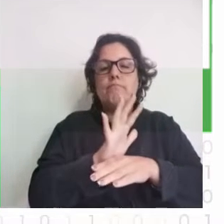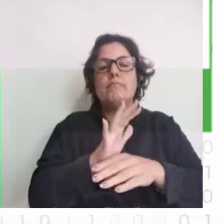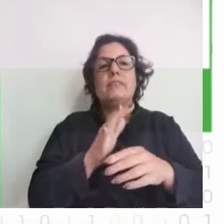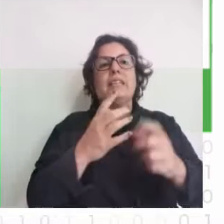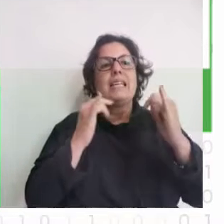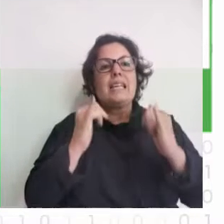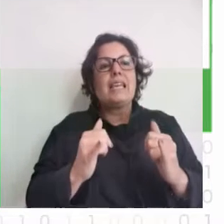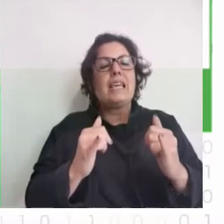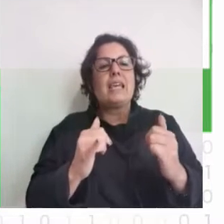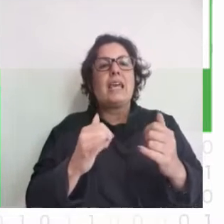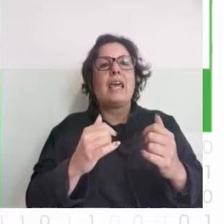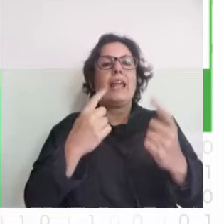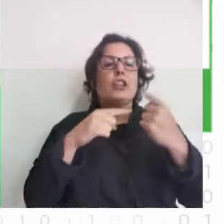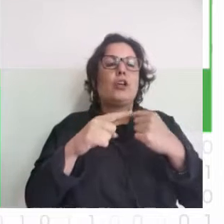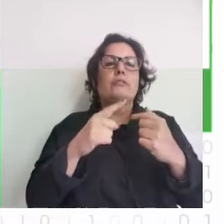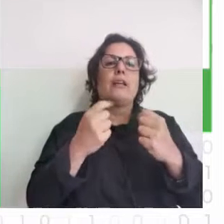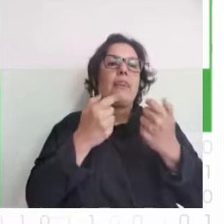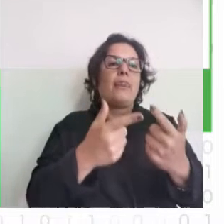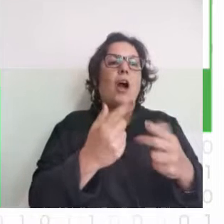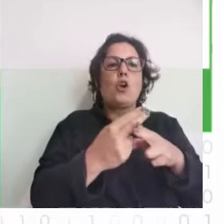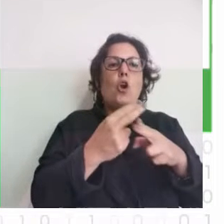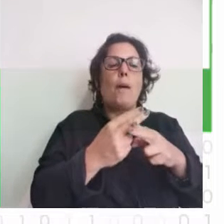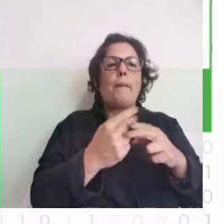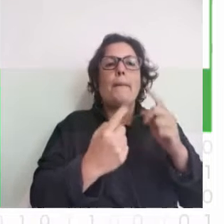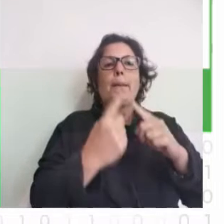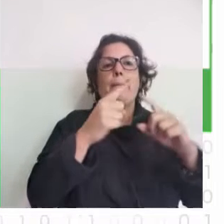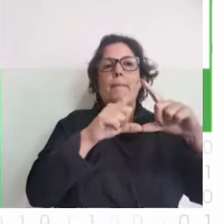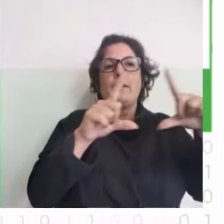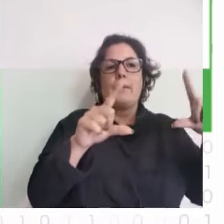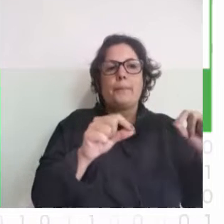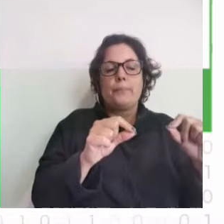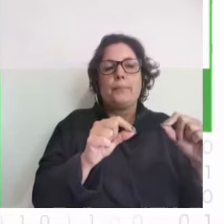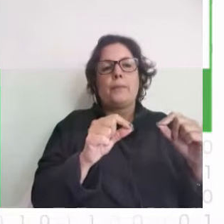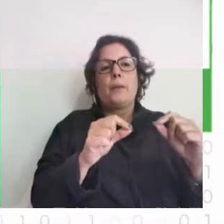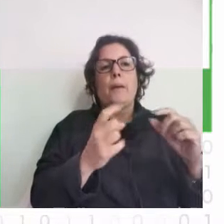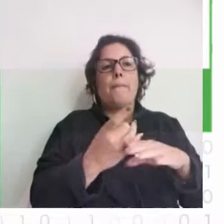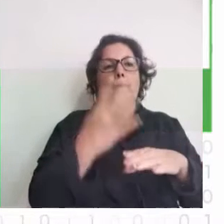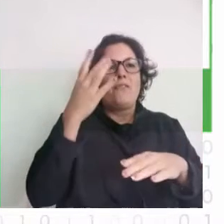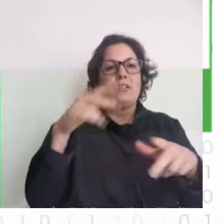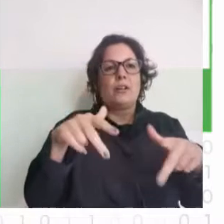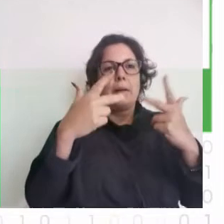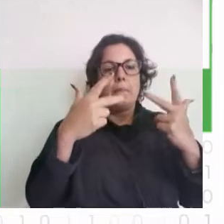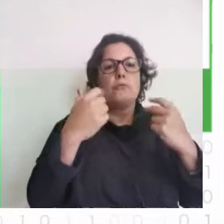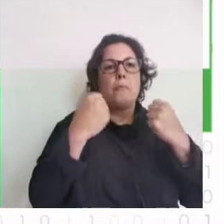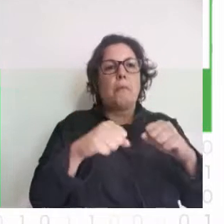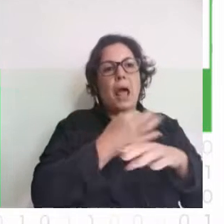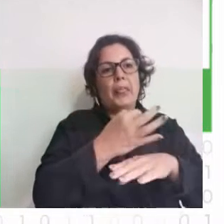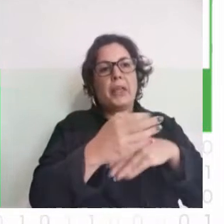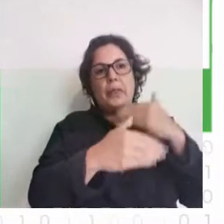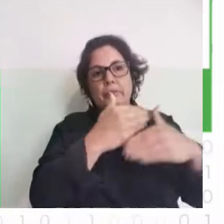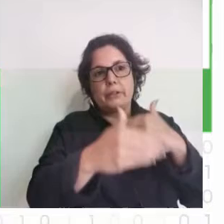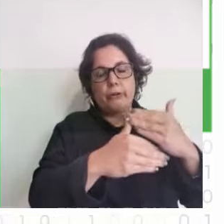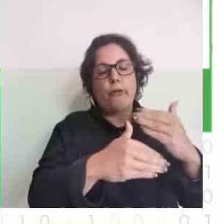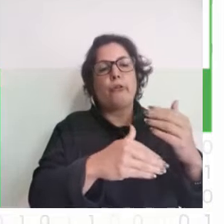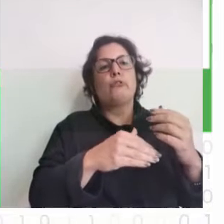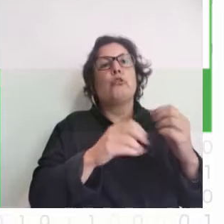bueno, etiquetamos, digamos, estos clústeres, un primer clúster que son profesores remotos que presentan prácticas que están en desarrollo, en cuanto